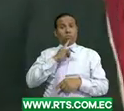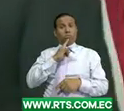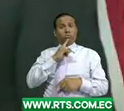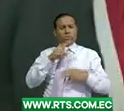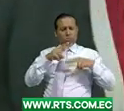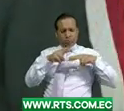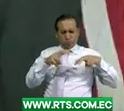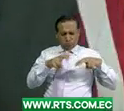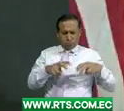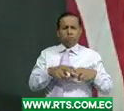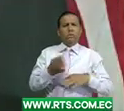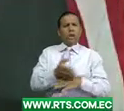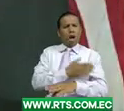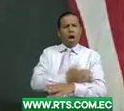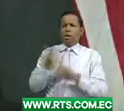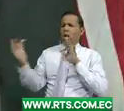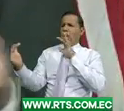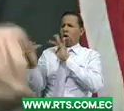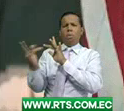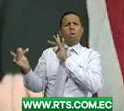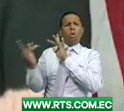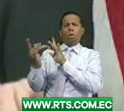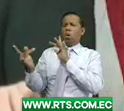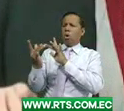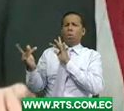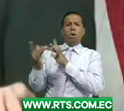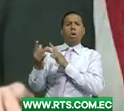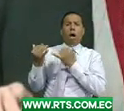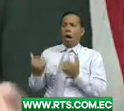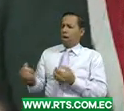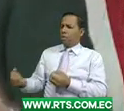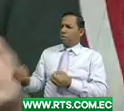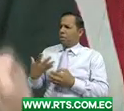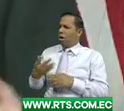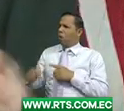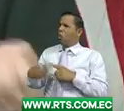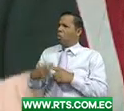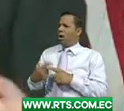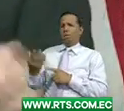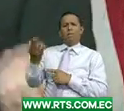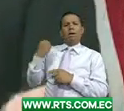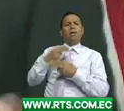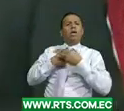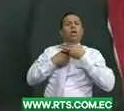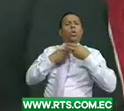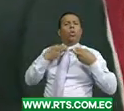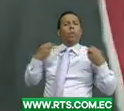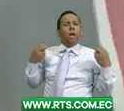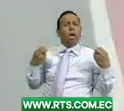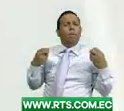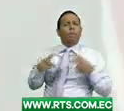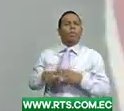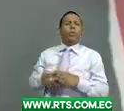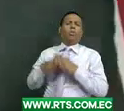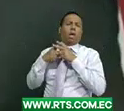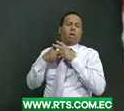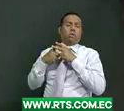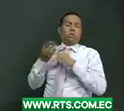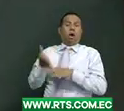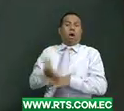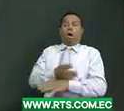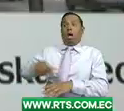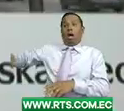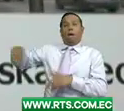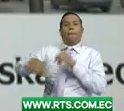estuvieron comunicando. Ahora nos enteramos que el virus empezó en noviembre. Tal vez si nos hubieran dicho, podríamos haber hecho